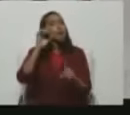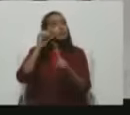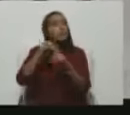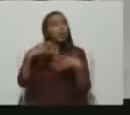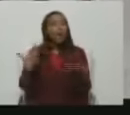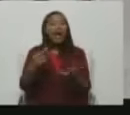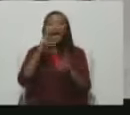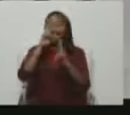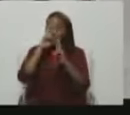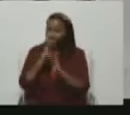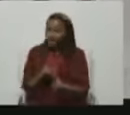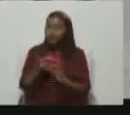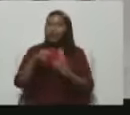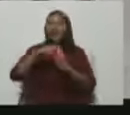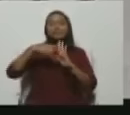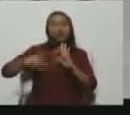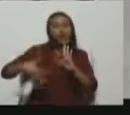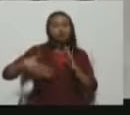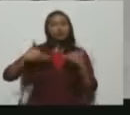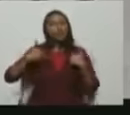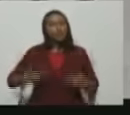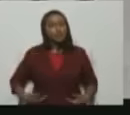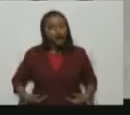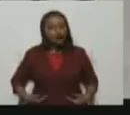derechos humanos y el debido proceso,